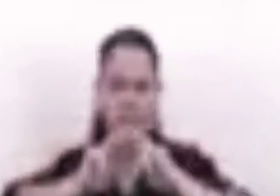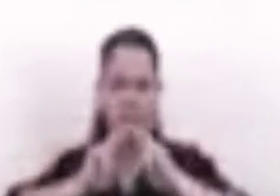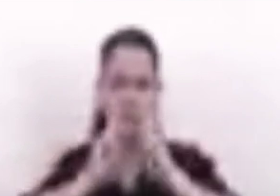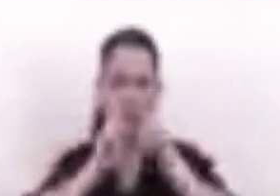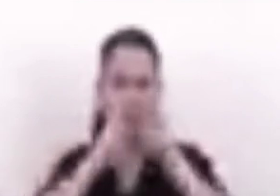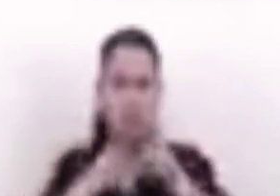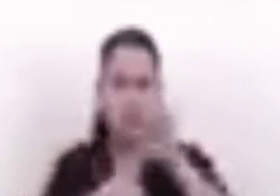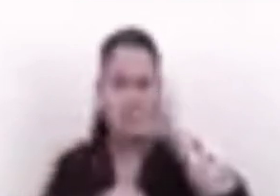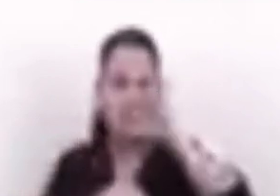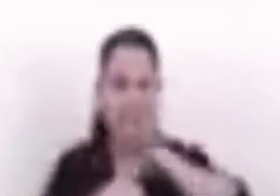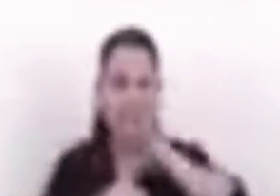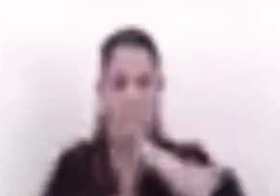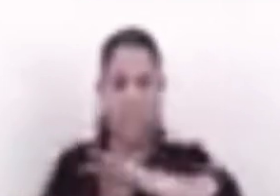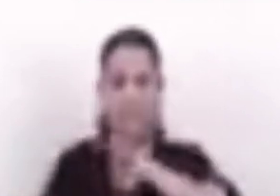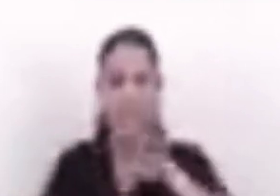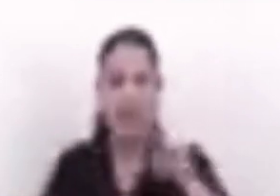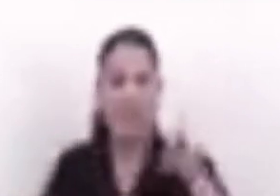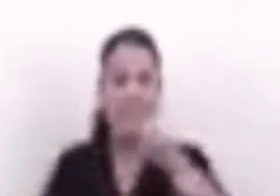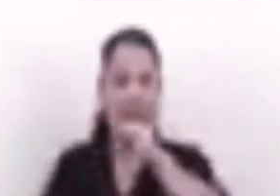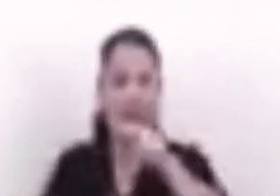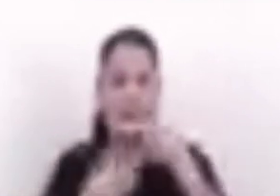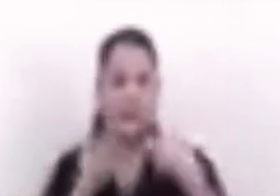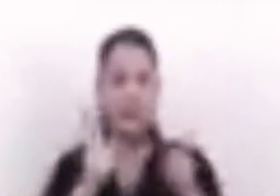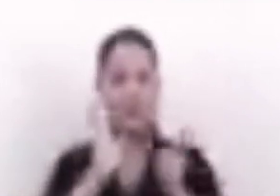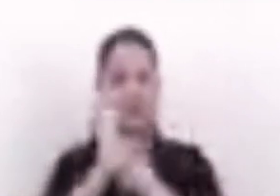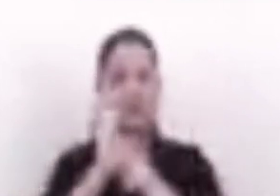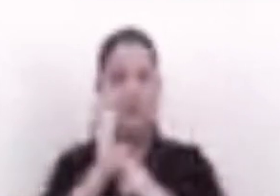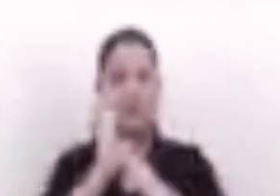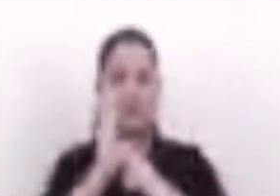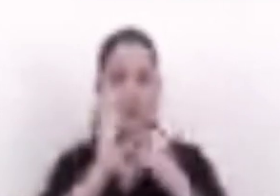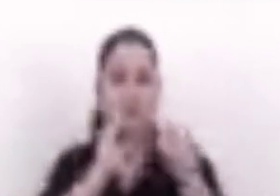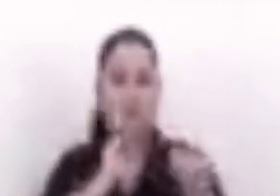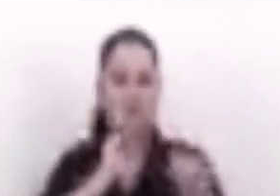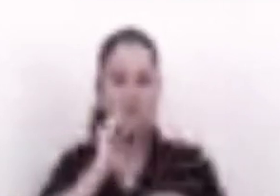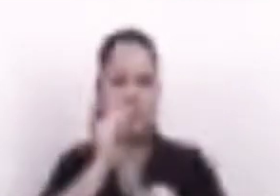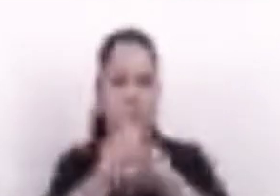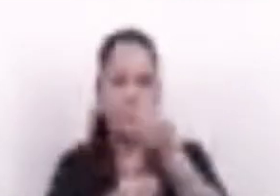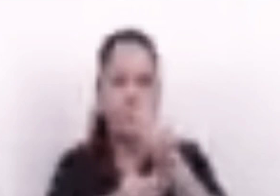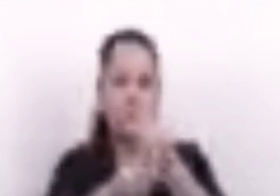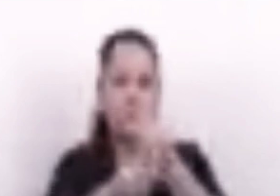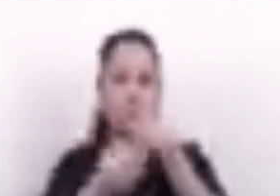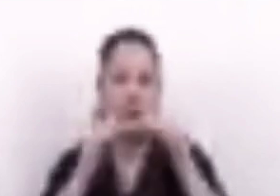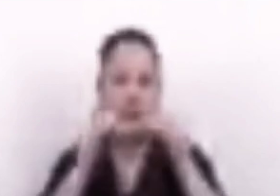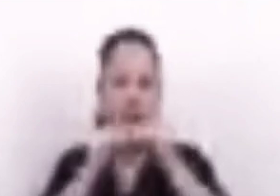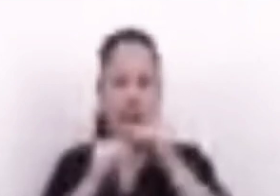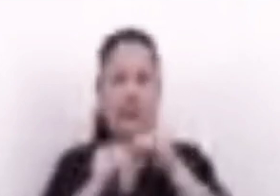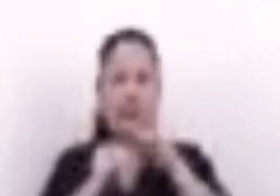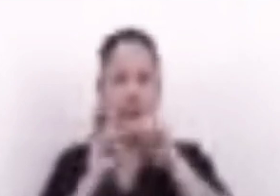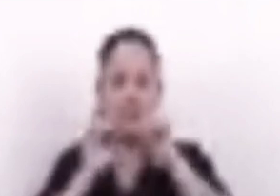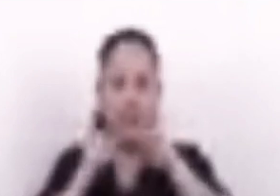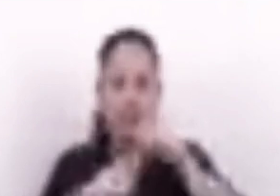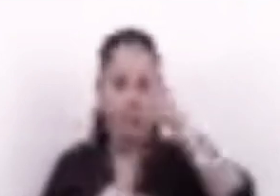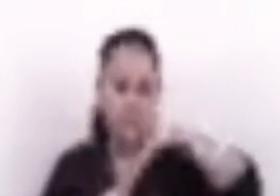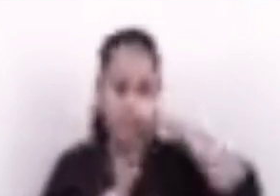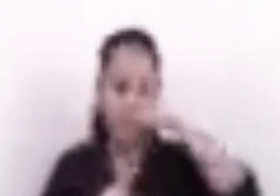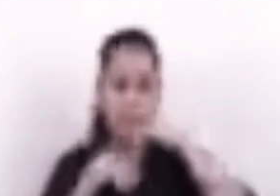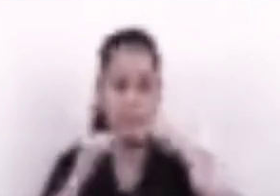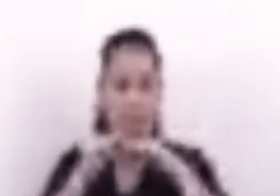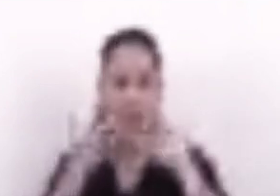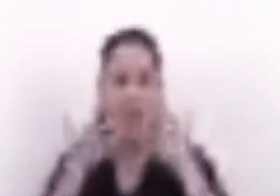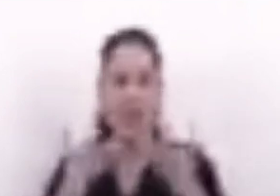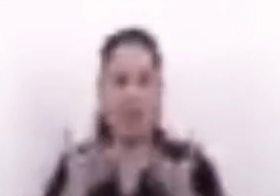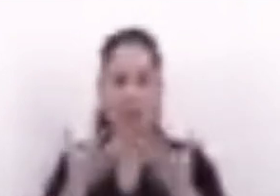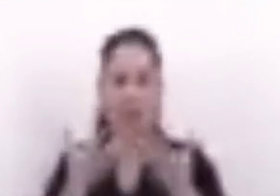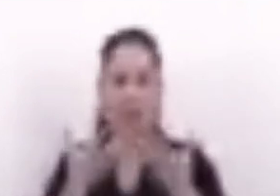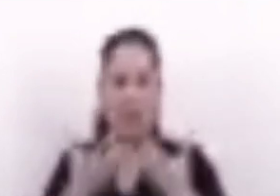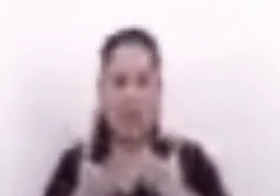electorales, de beneficiar cheros con contratos a cambio de permitir fraude en las elecciones. ¿Qué toca? ¿Cerrar